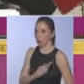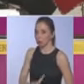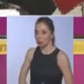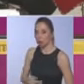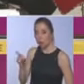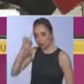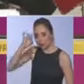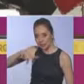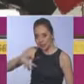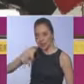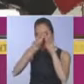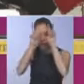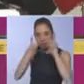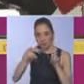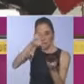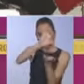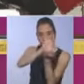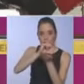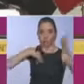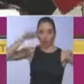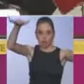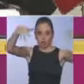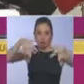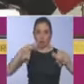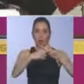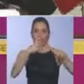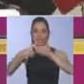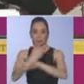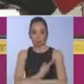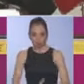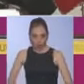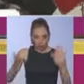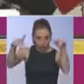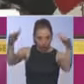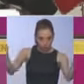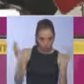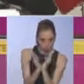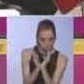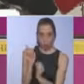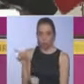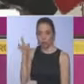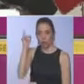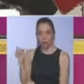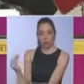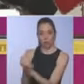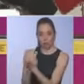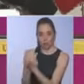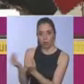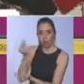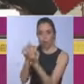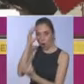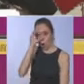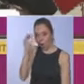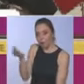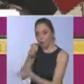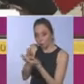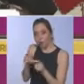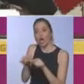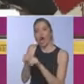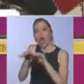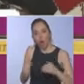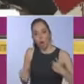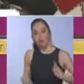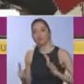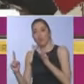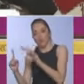que así como cuando ha habido temas de Estado yo los he convocado y siempre he contado con el apoyo de ustedes y sus opiniones y sugerencias, lo mismo usted